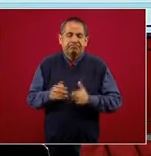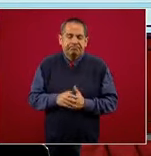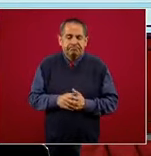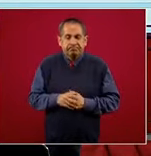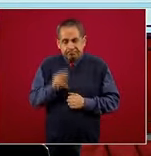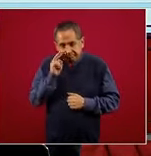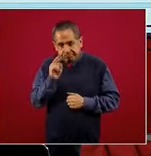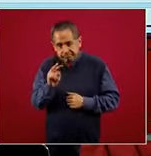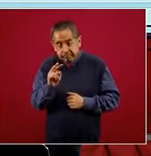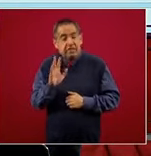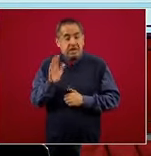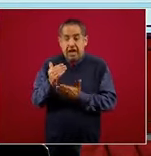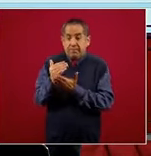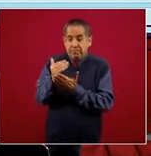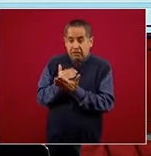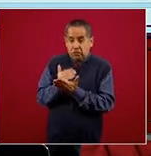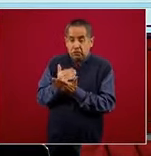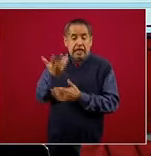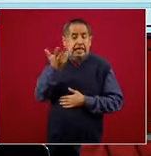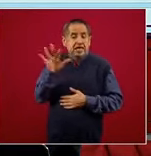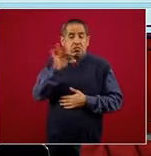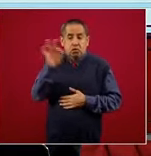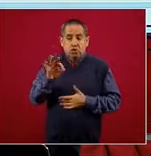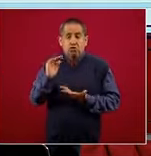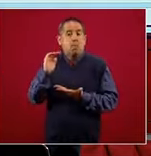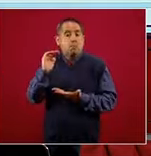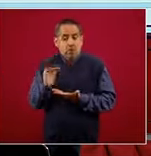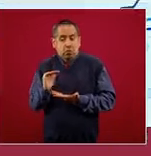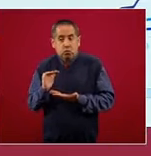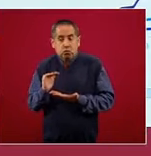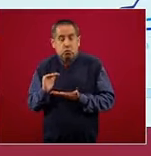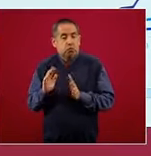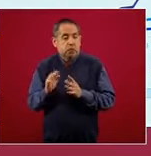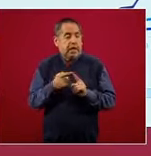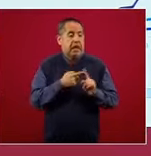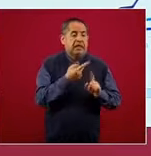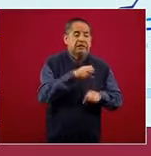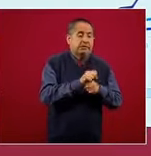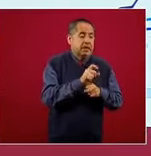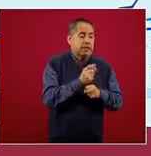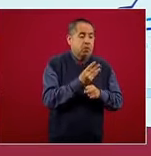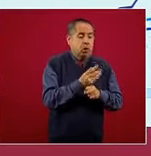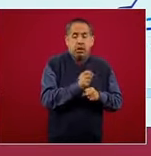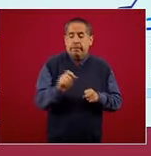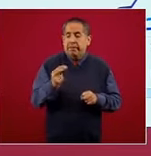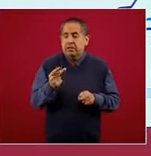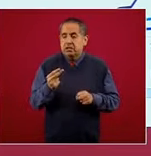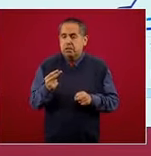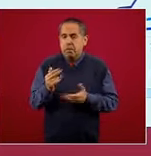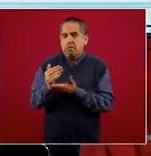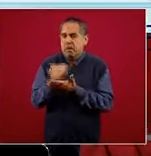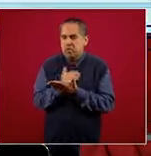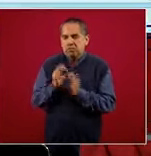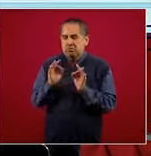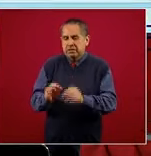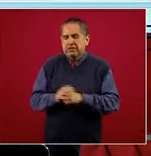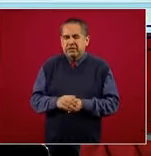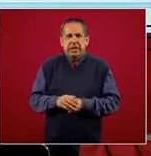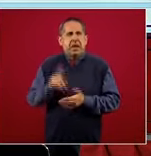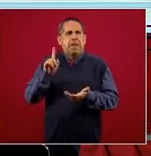se aprecia una reducción de un menos 10% de la semana 24 a la semana 25.